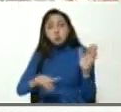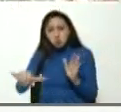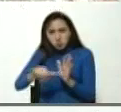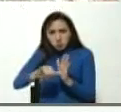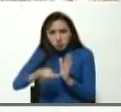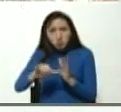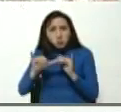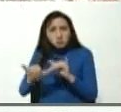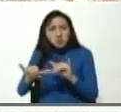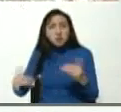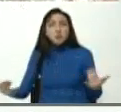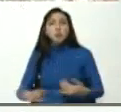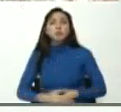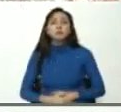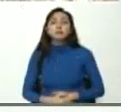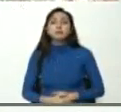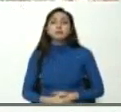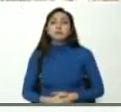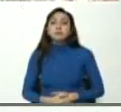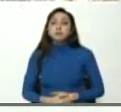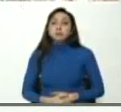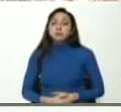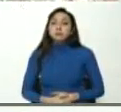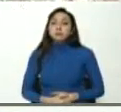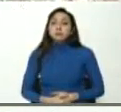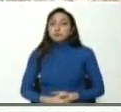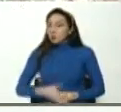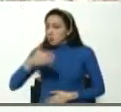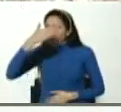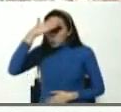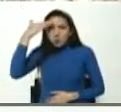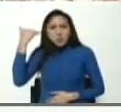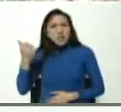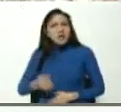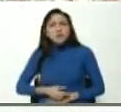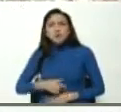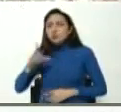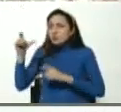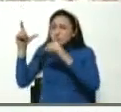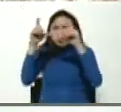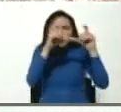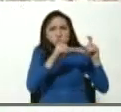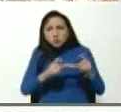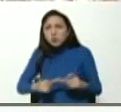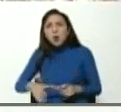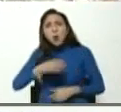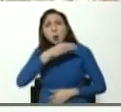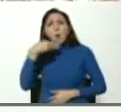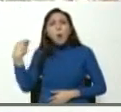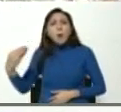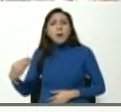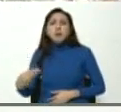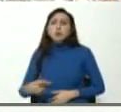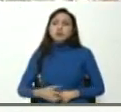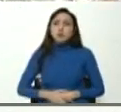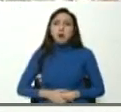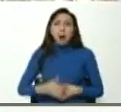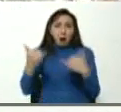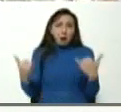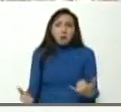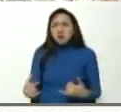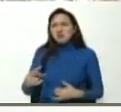allí son inolvidables las imágenes la juventud quizás no recuerde mucho de